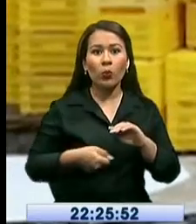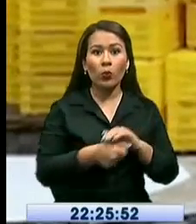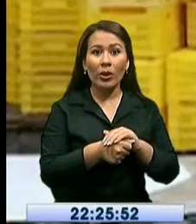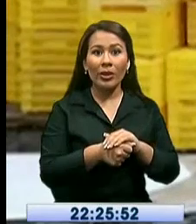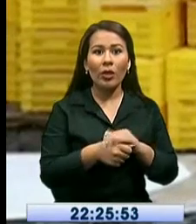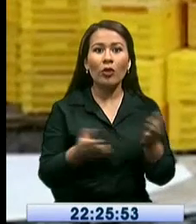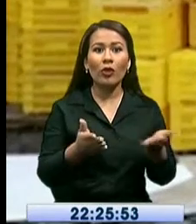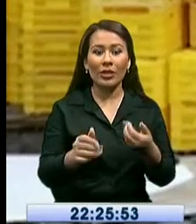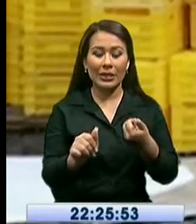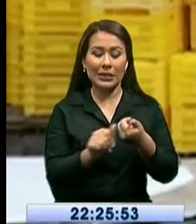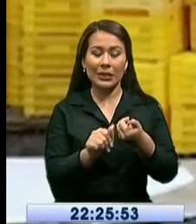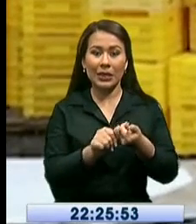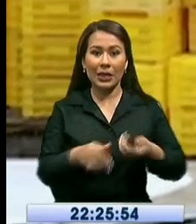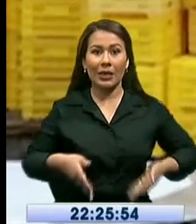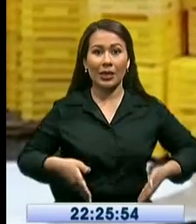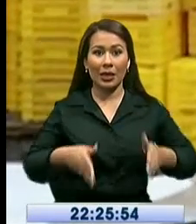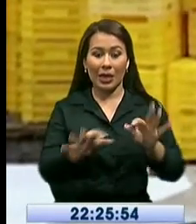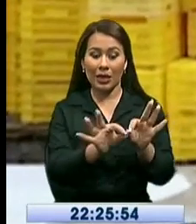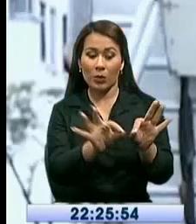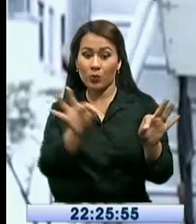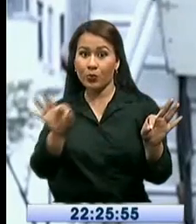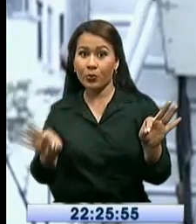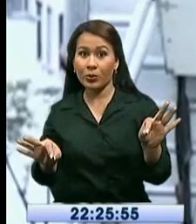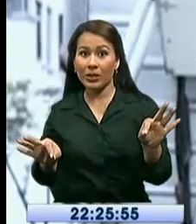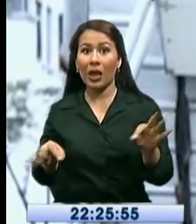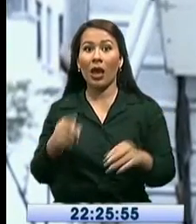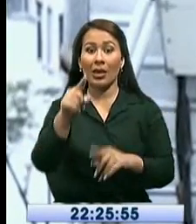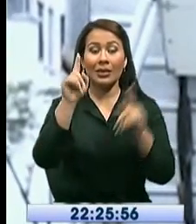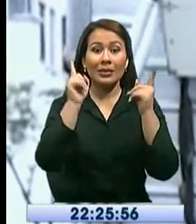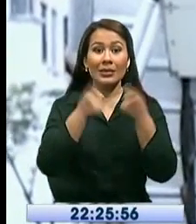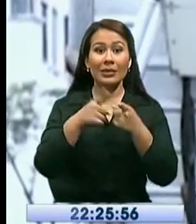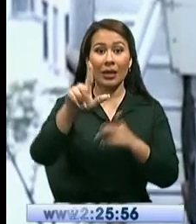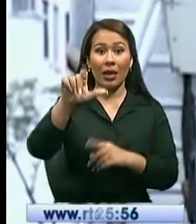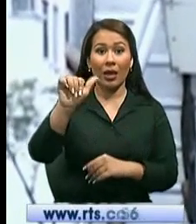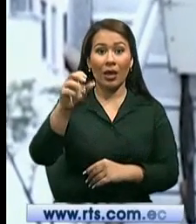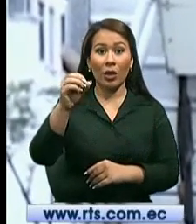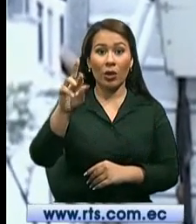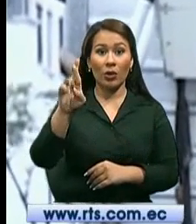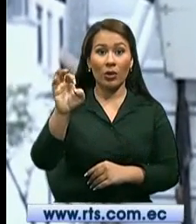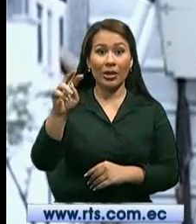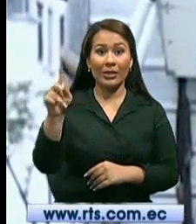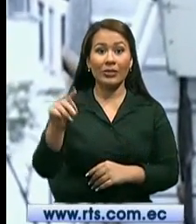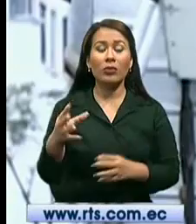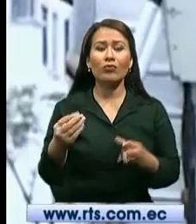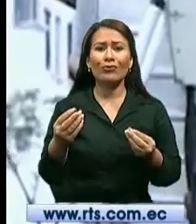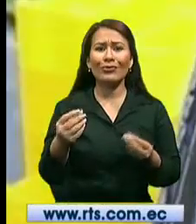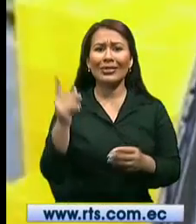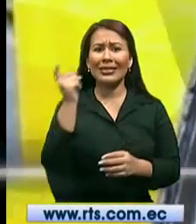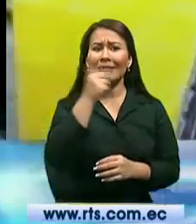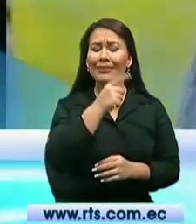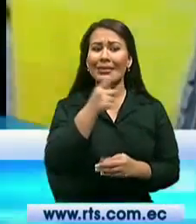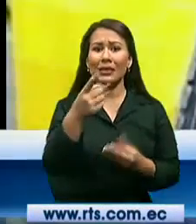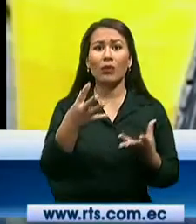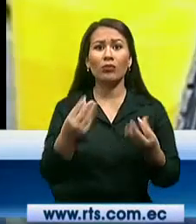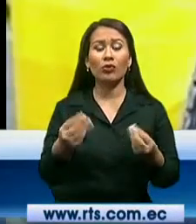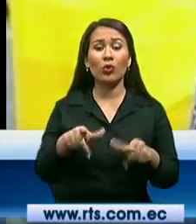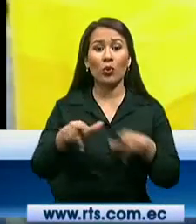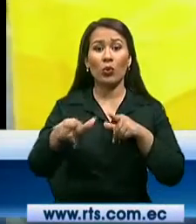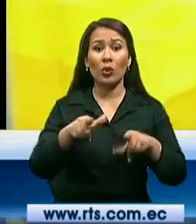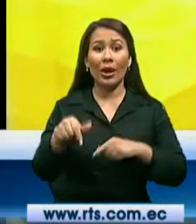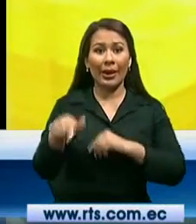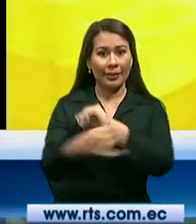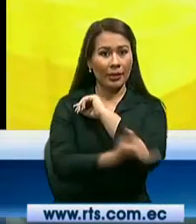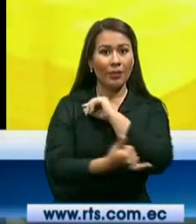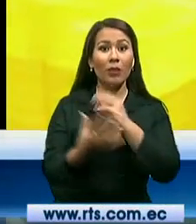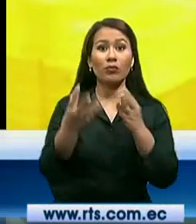kilómetros de la ciudad de San Lorenzo. Por información de inteligencia, los trabajos de interdicción en carretera se intensificaron en esta zona del país. Sabían